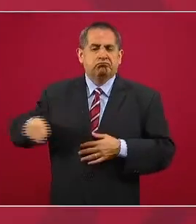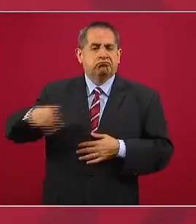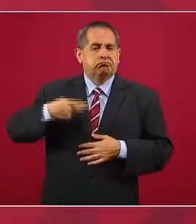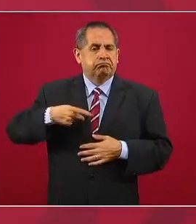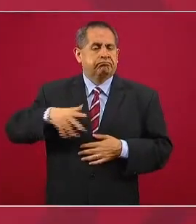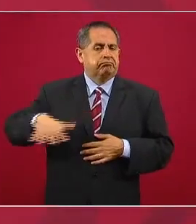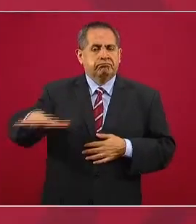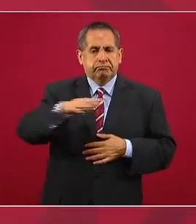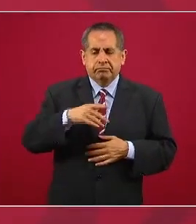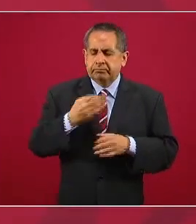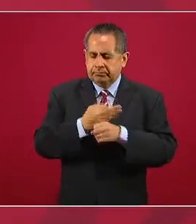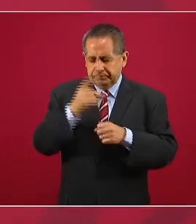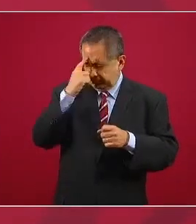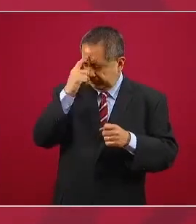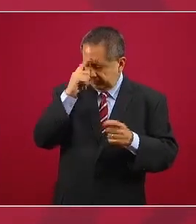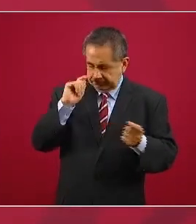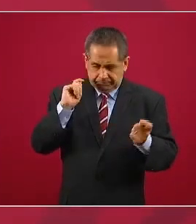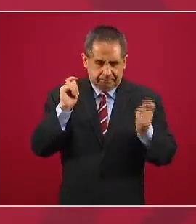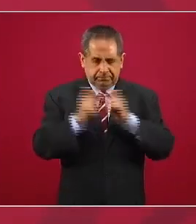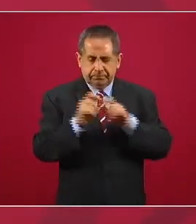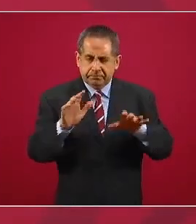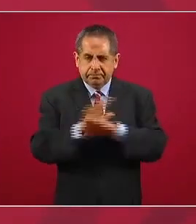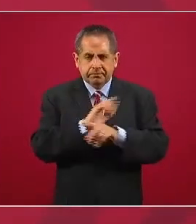Hay un cambio